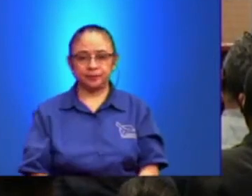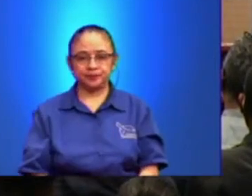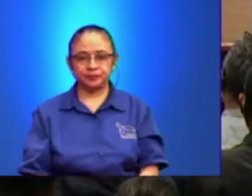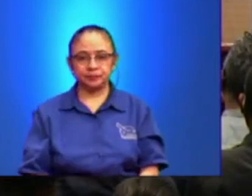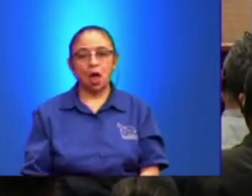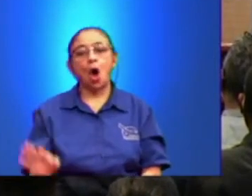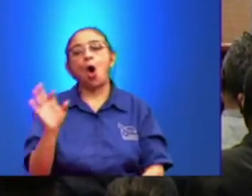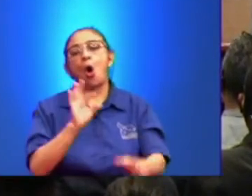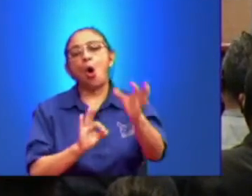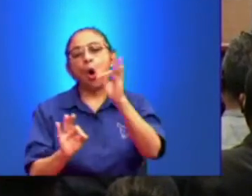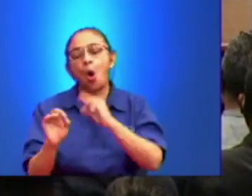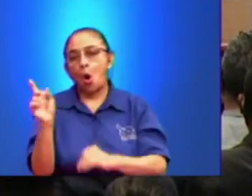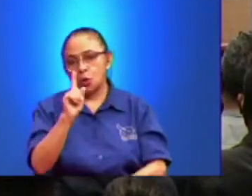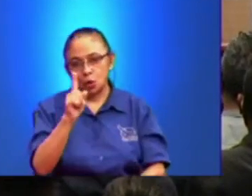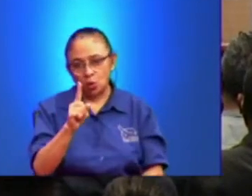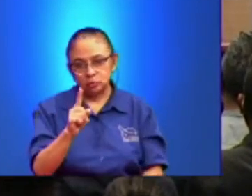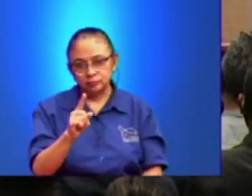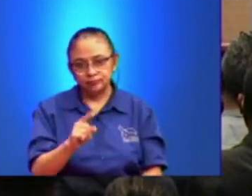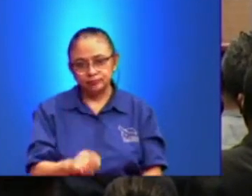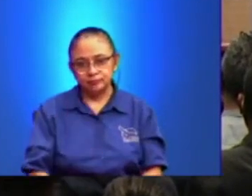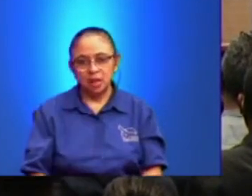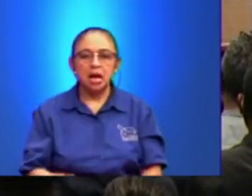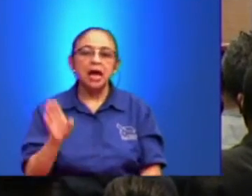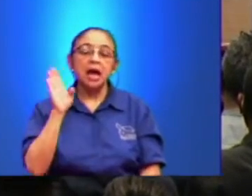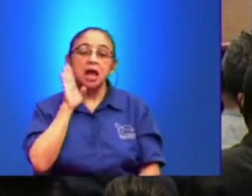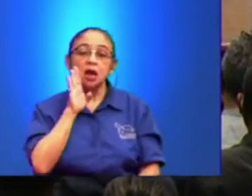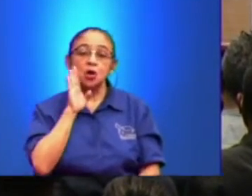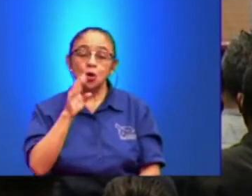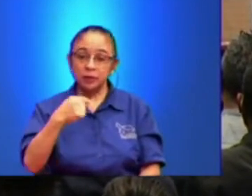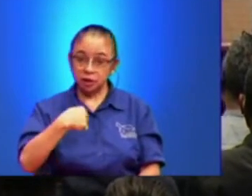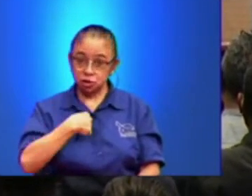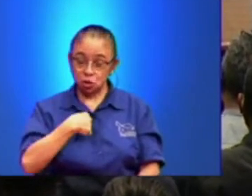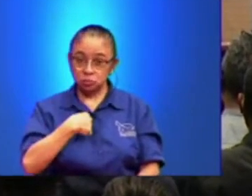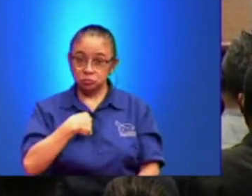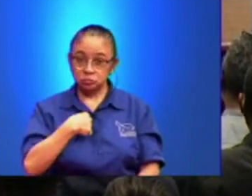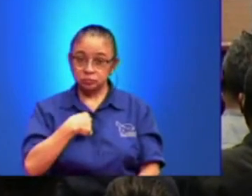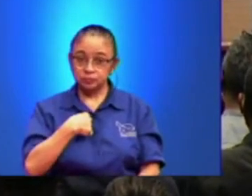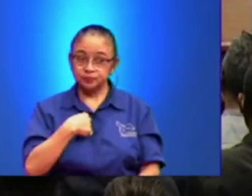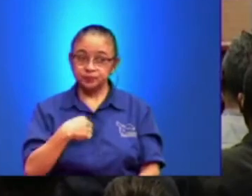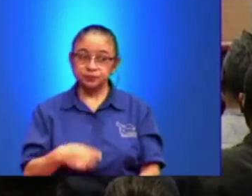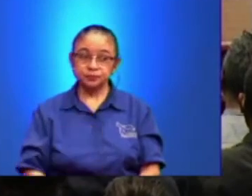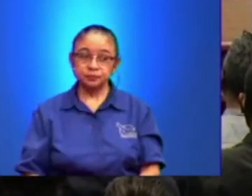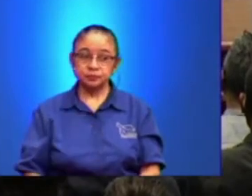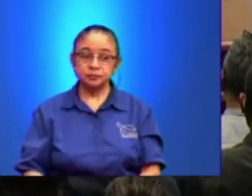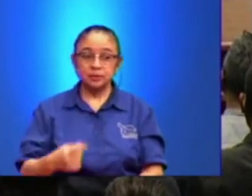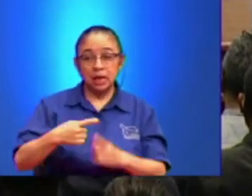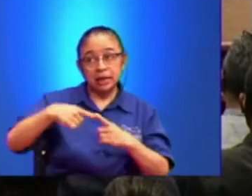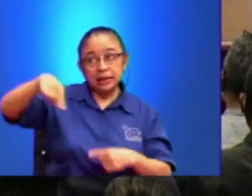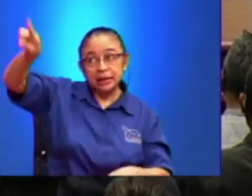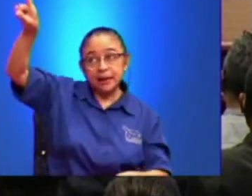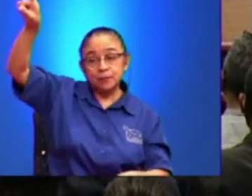o no el muchacho y yo hoy hoy el muchacho iremos